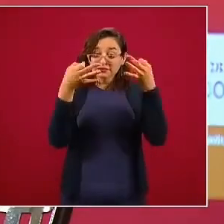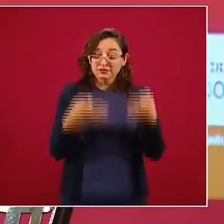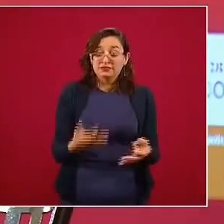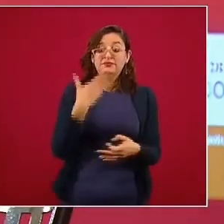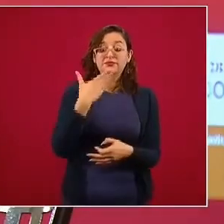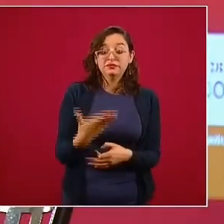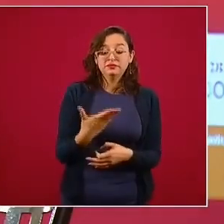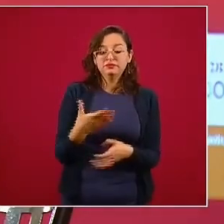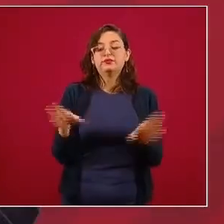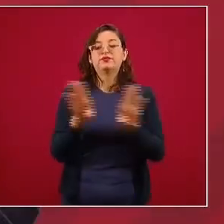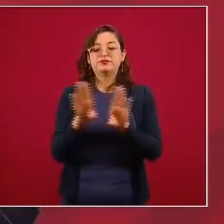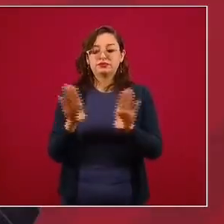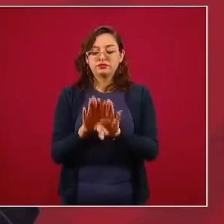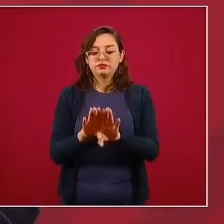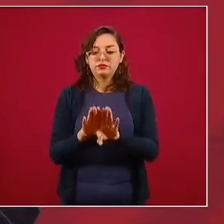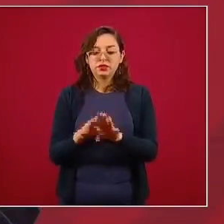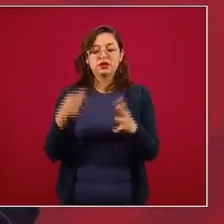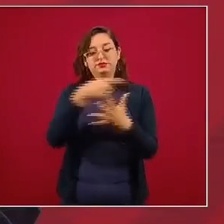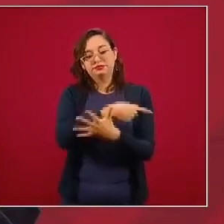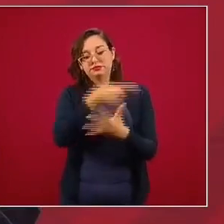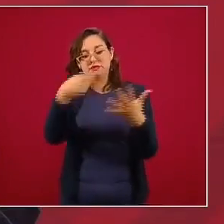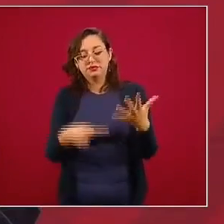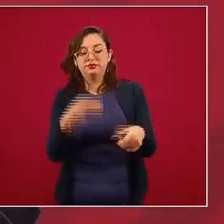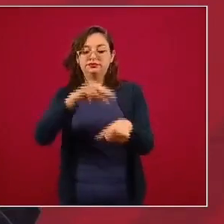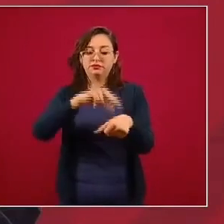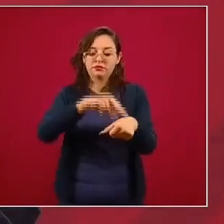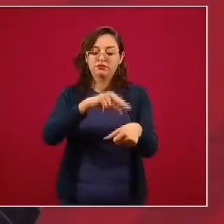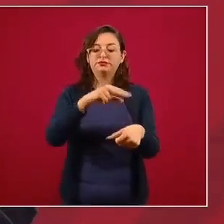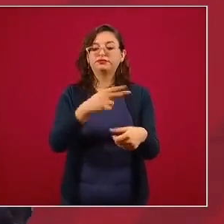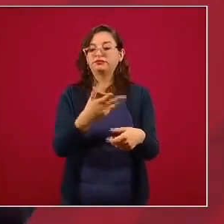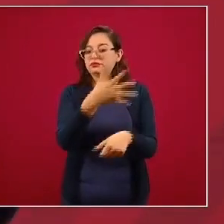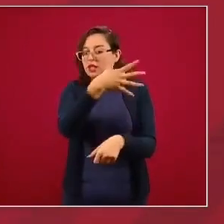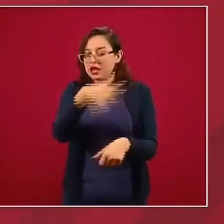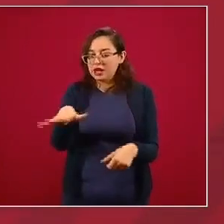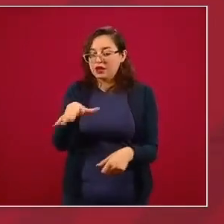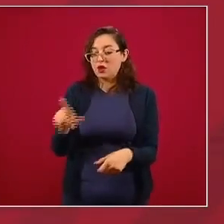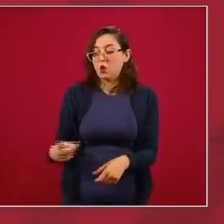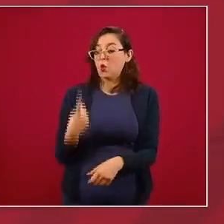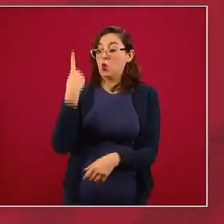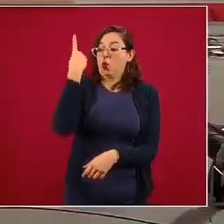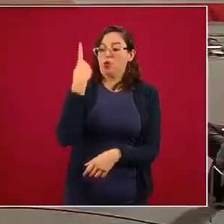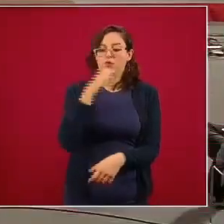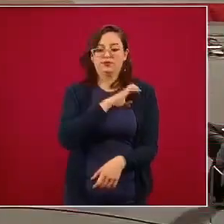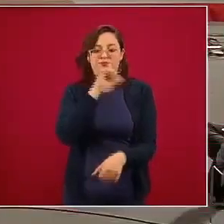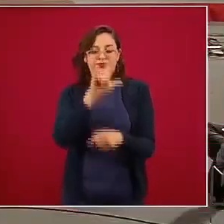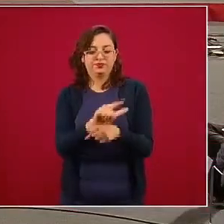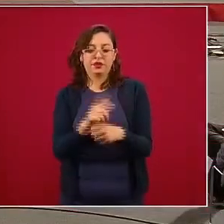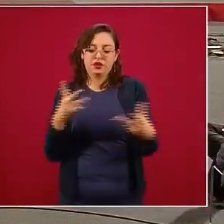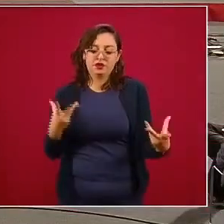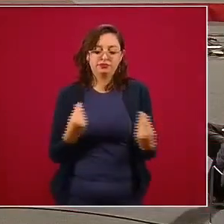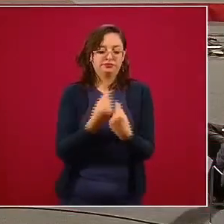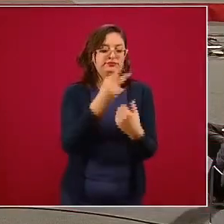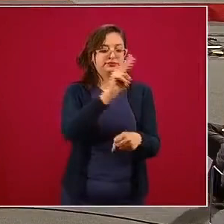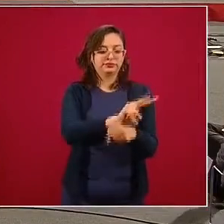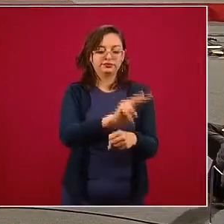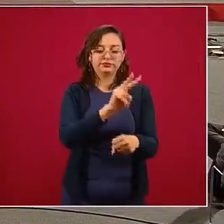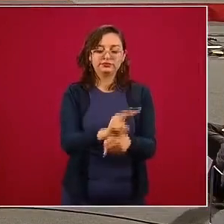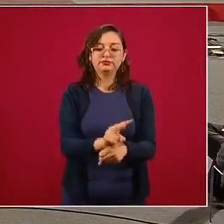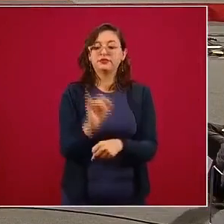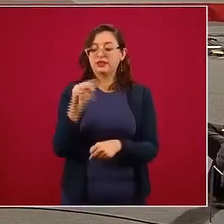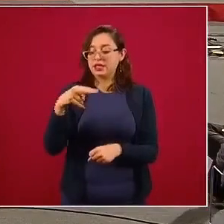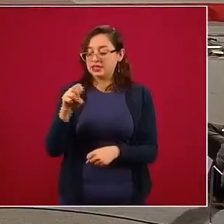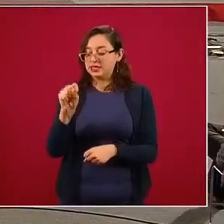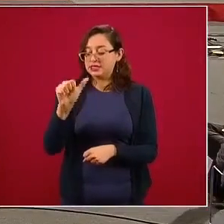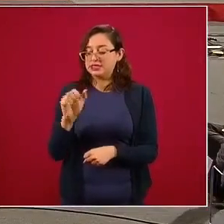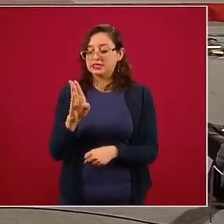necesarias, están bajo supervisión de especialistas. Y se integró, todo esto lo trabajó el